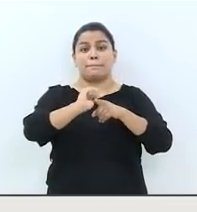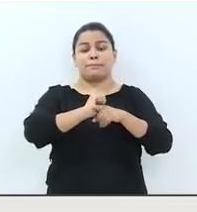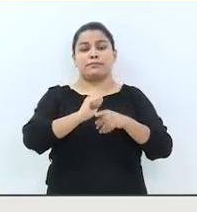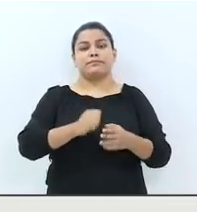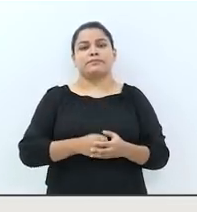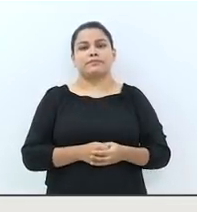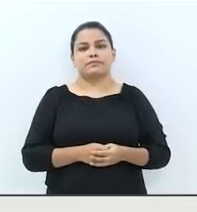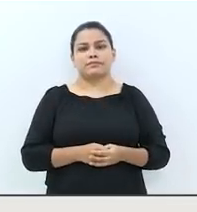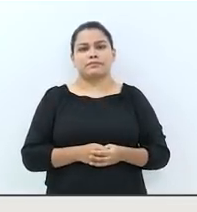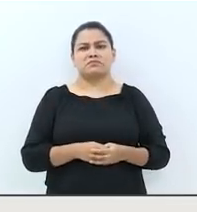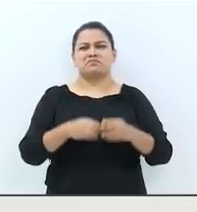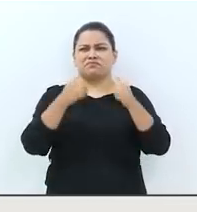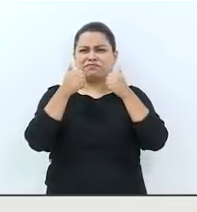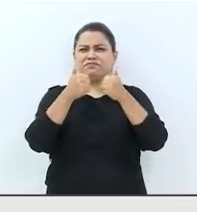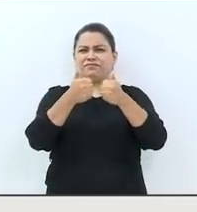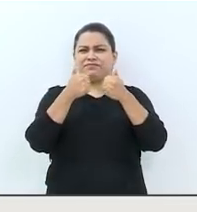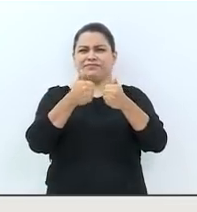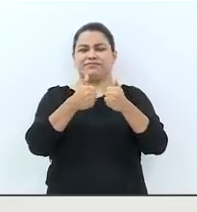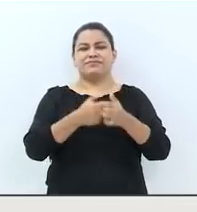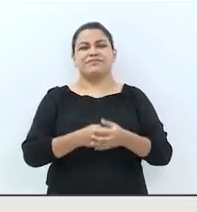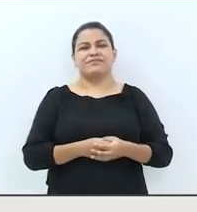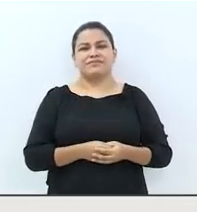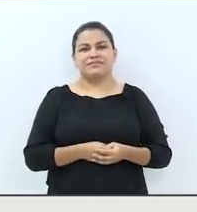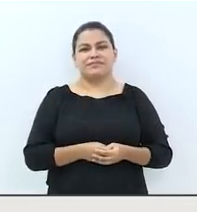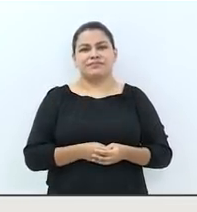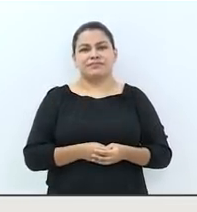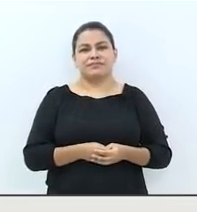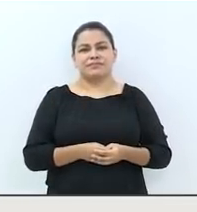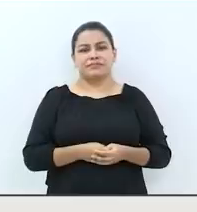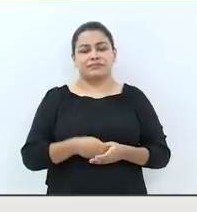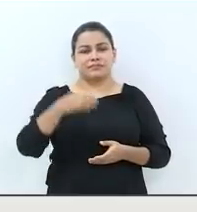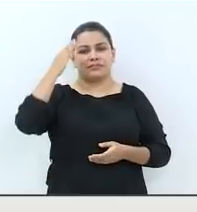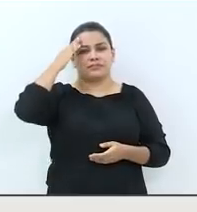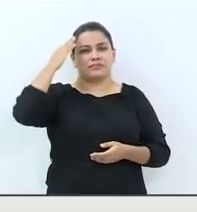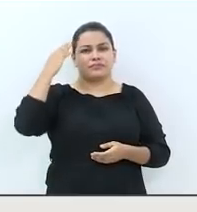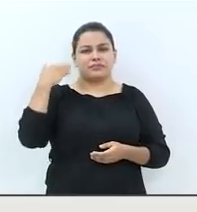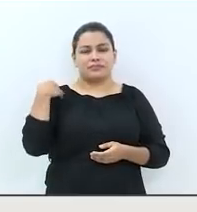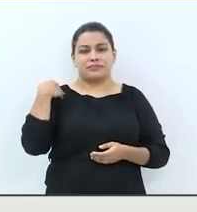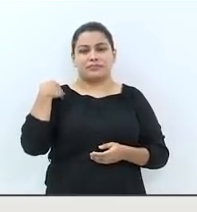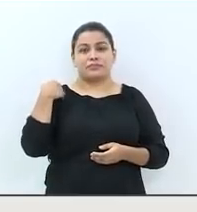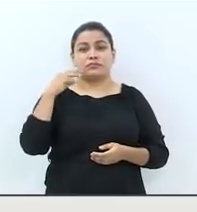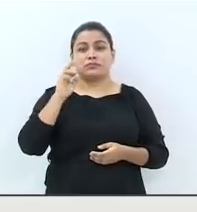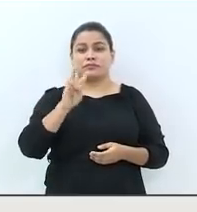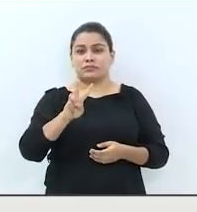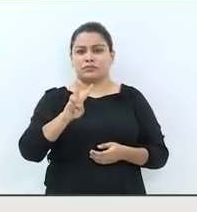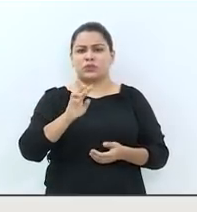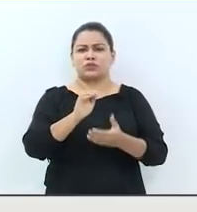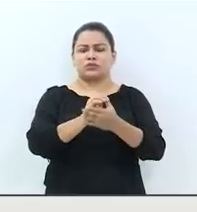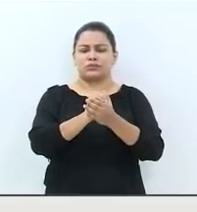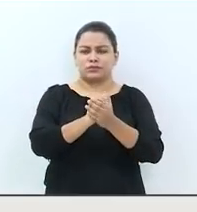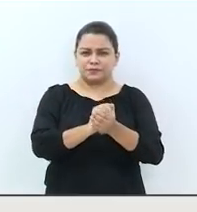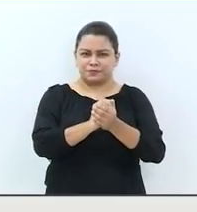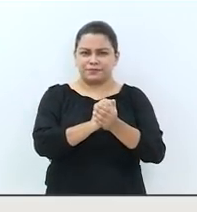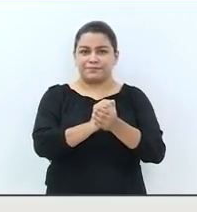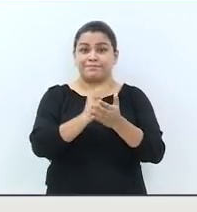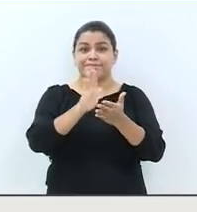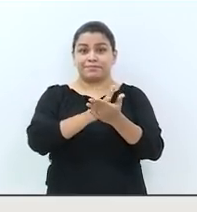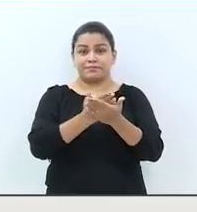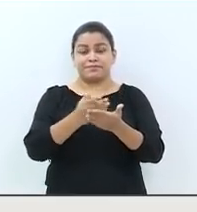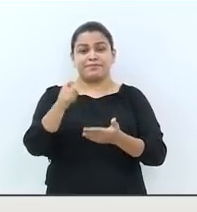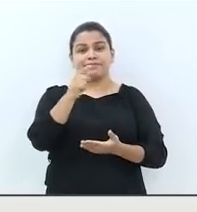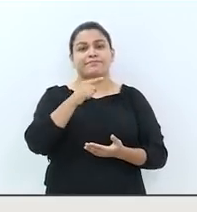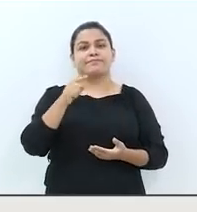práctica. Súper bien, estimada Elsa y estimada Lorena, ha sido un gusto compartir con ustedes,